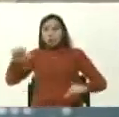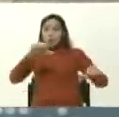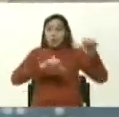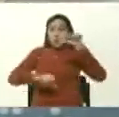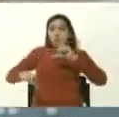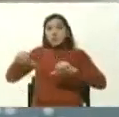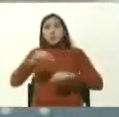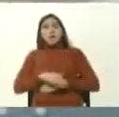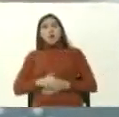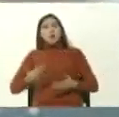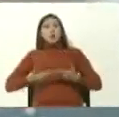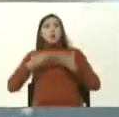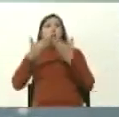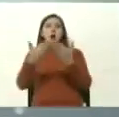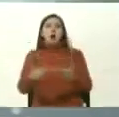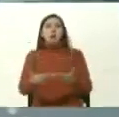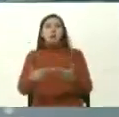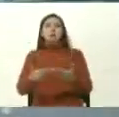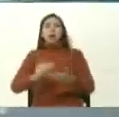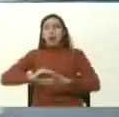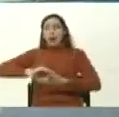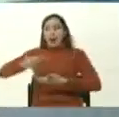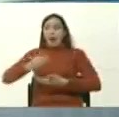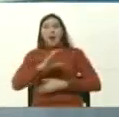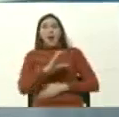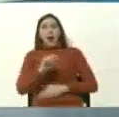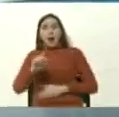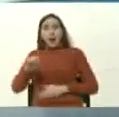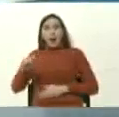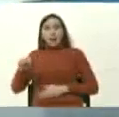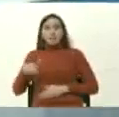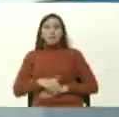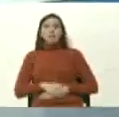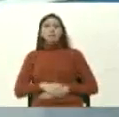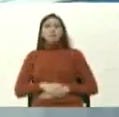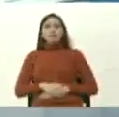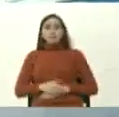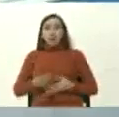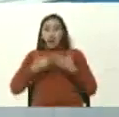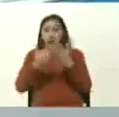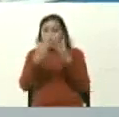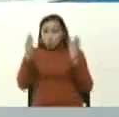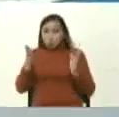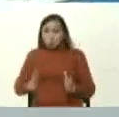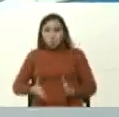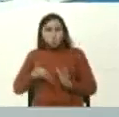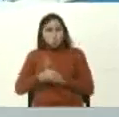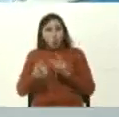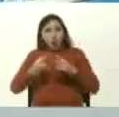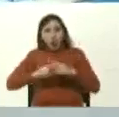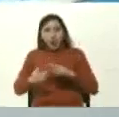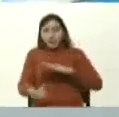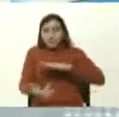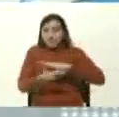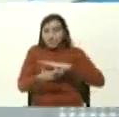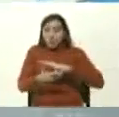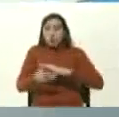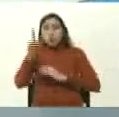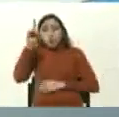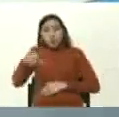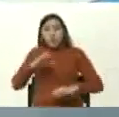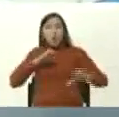Tecnología, garantizar las canaimas a nuestros estudiantes, dándoles siempre las herramientas de la tecnología, información